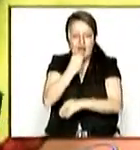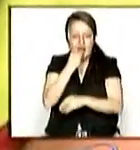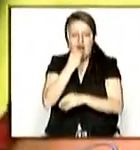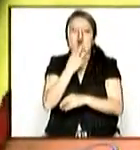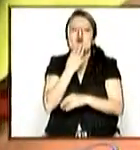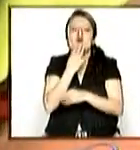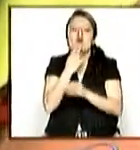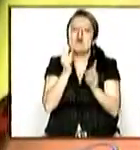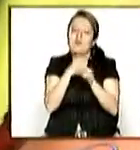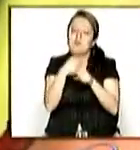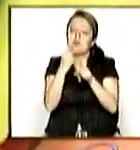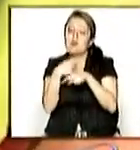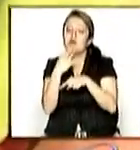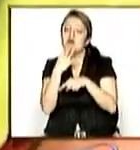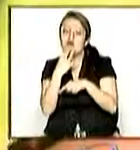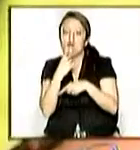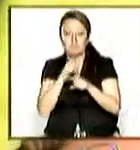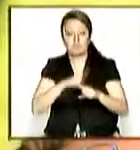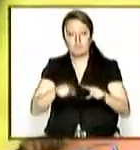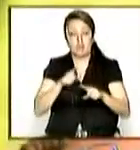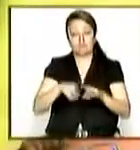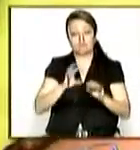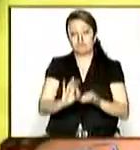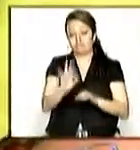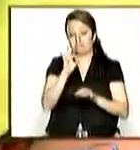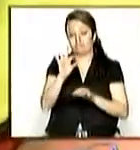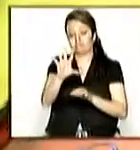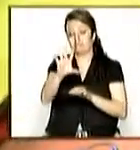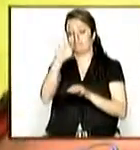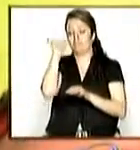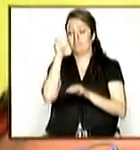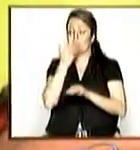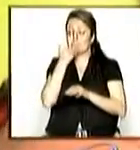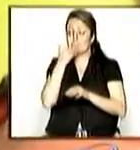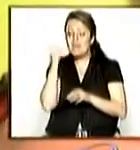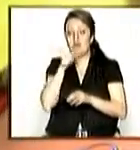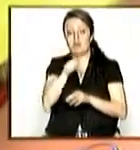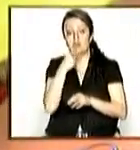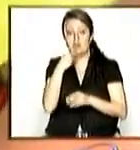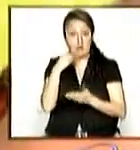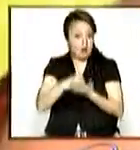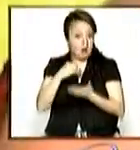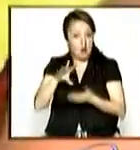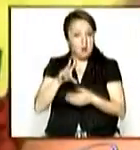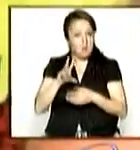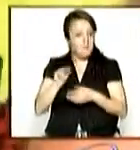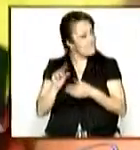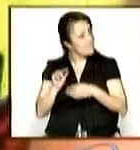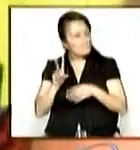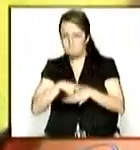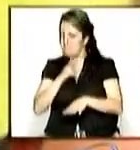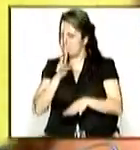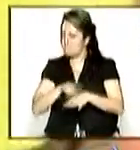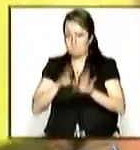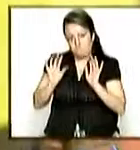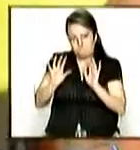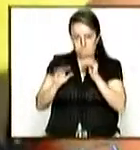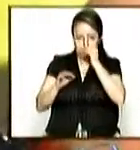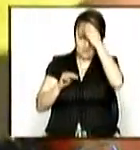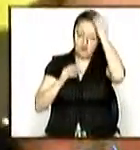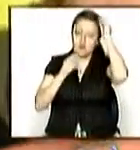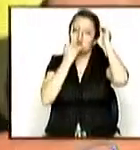son una excelente elección protésica y no es costosa, es decir, no es costosa. Lo que